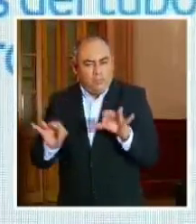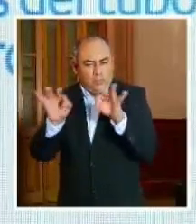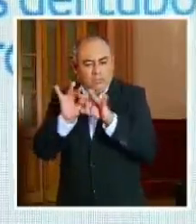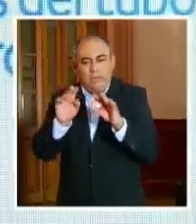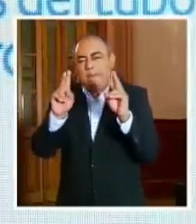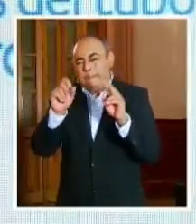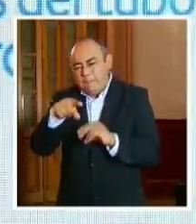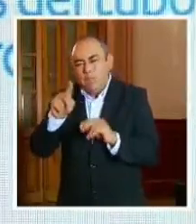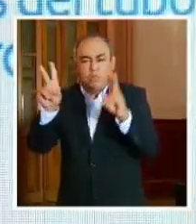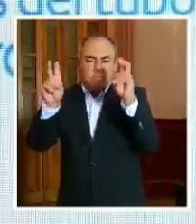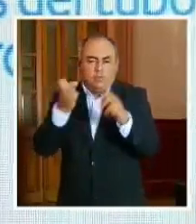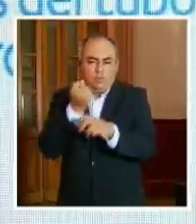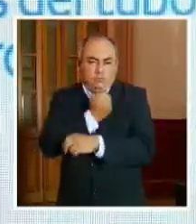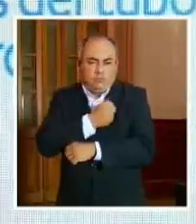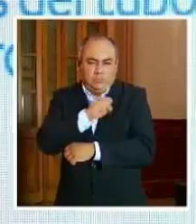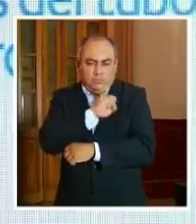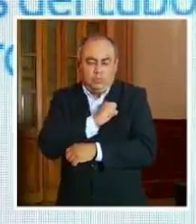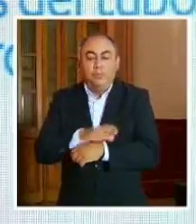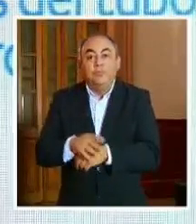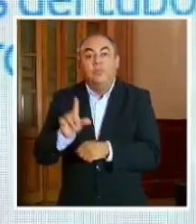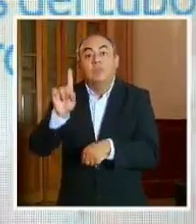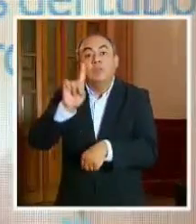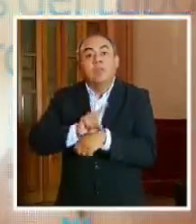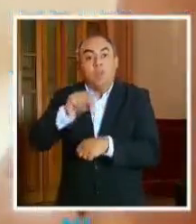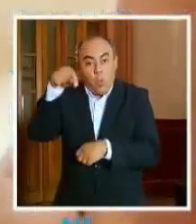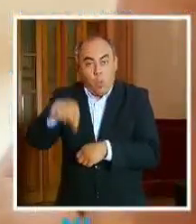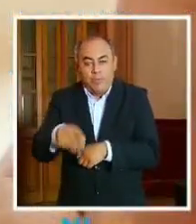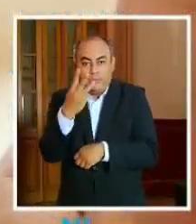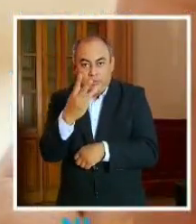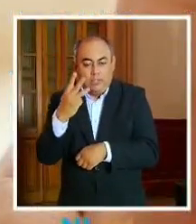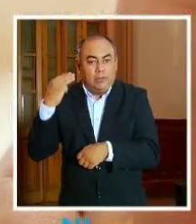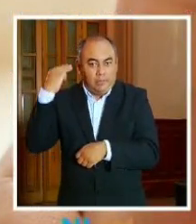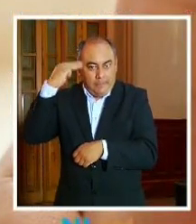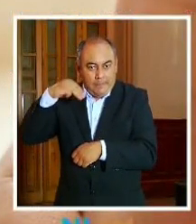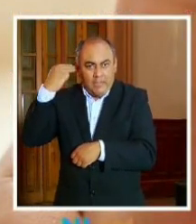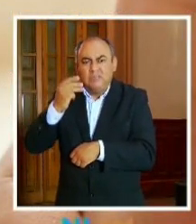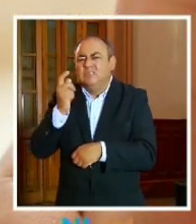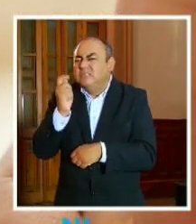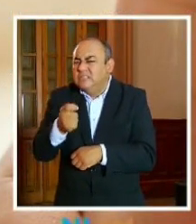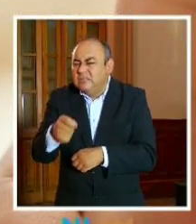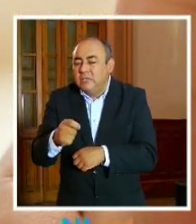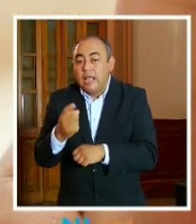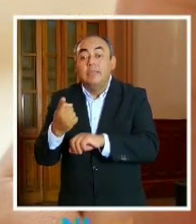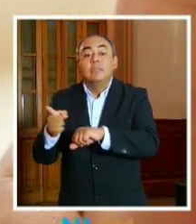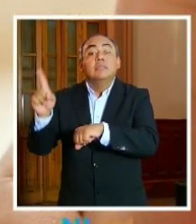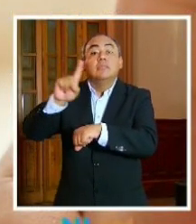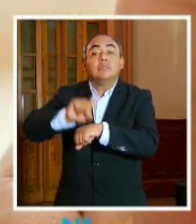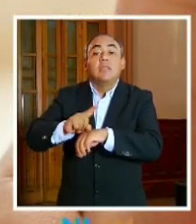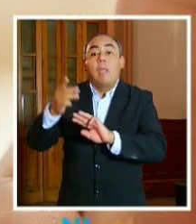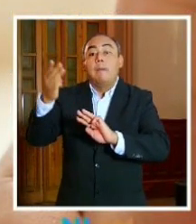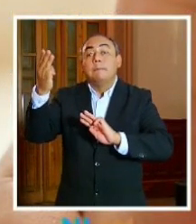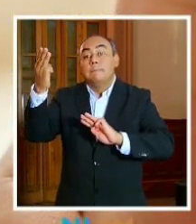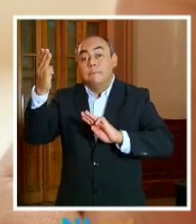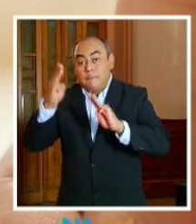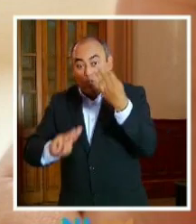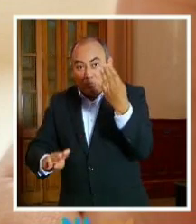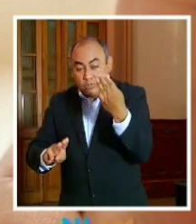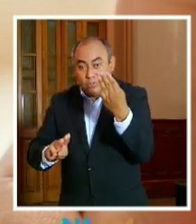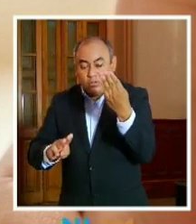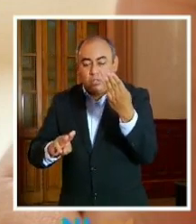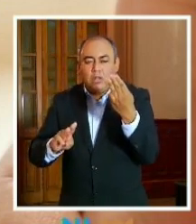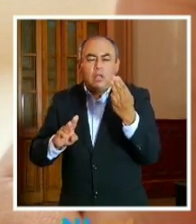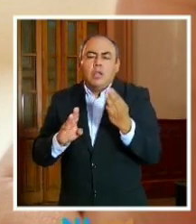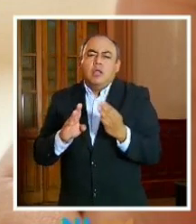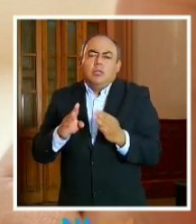materia de salud, es que el día de hoy, 3 de marzo, se conmemora el Día Mundial de los Defectos al